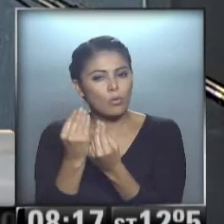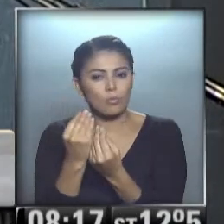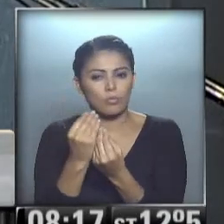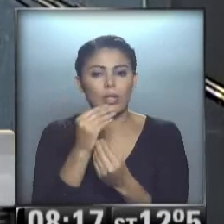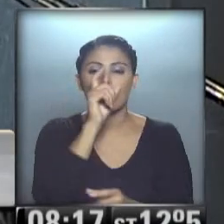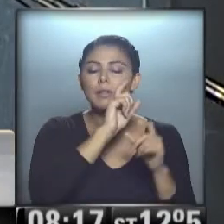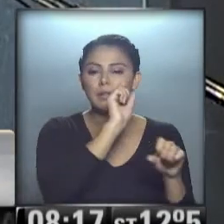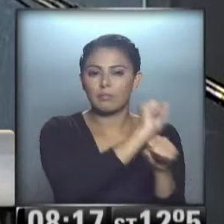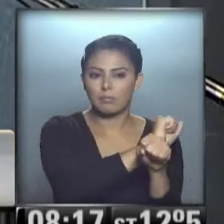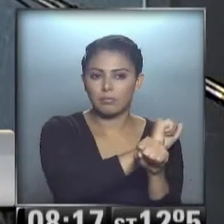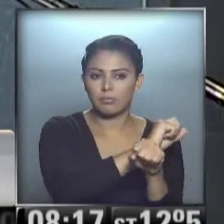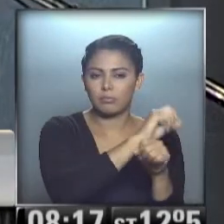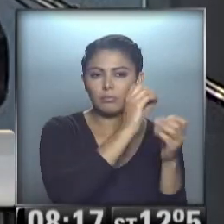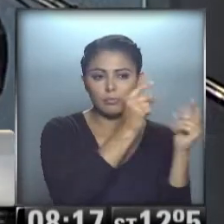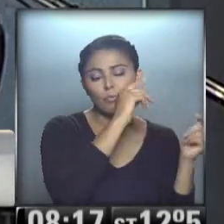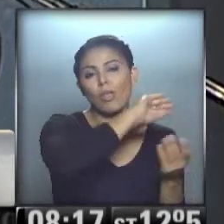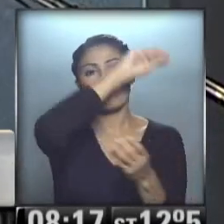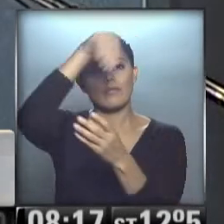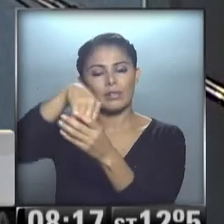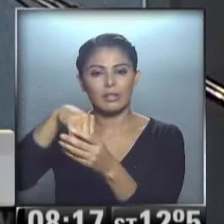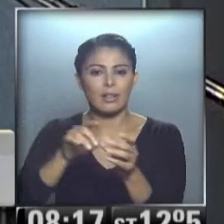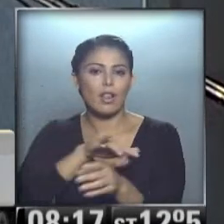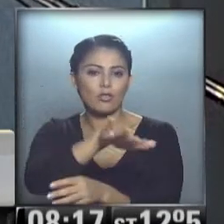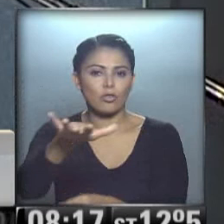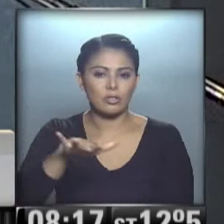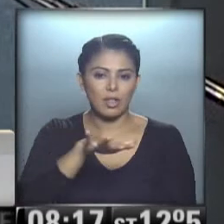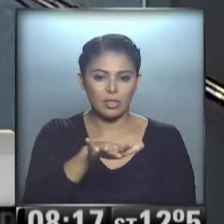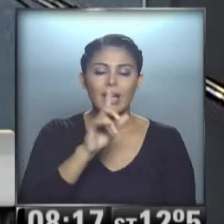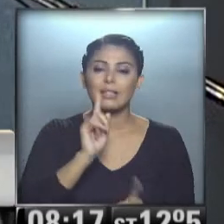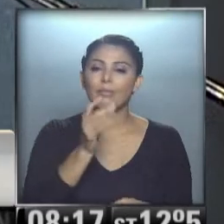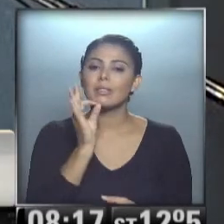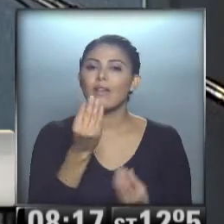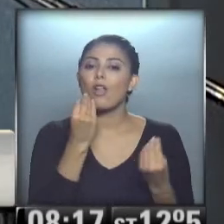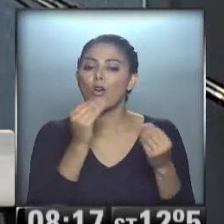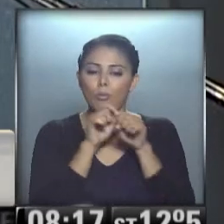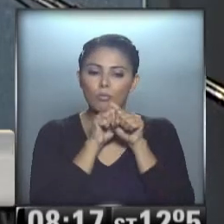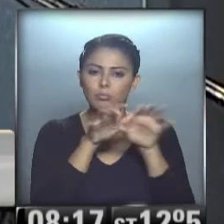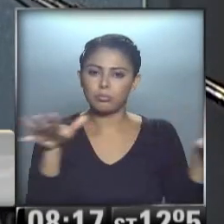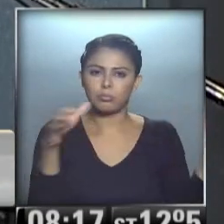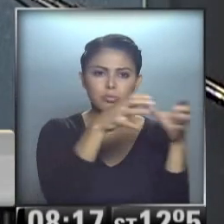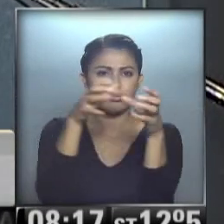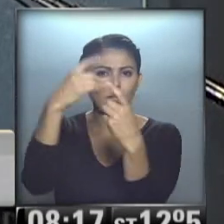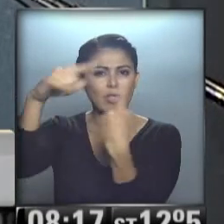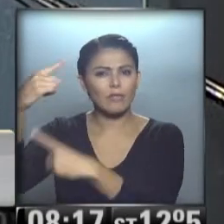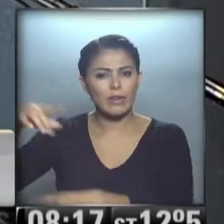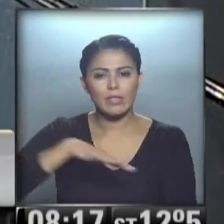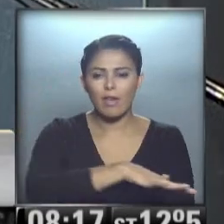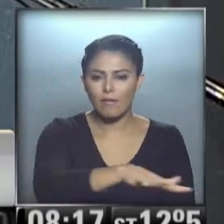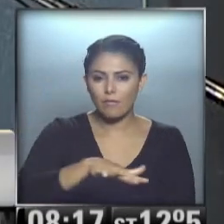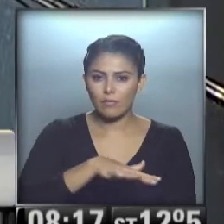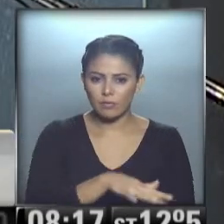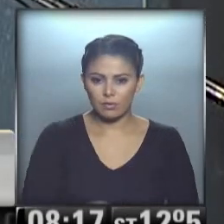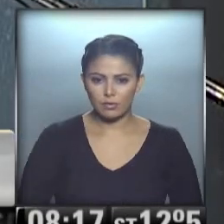resocialización de condenados hasta la identificación de las redes que operan en determinado tipo de barrios y